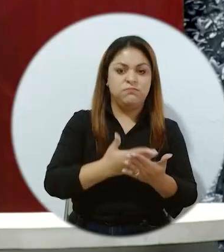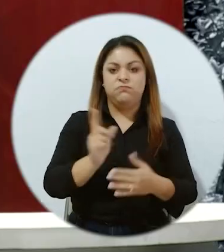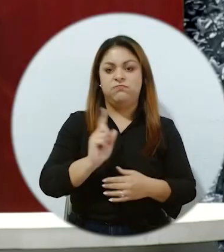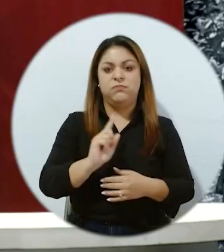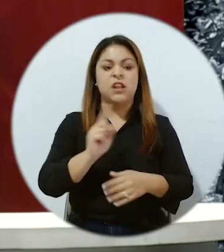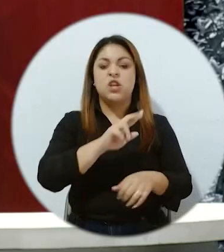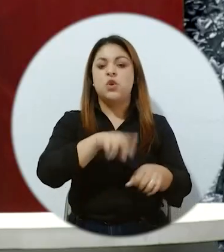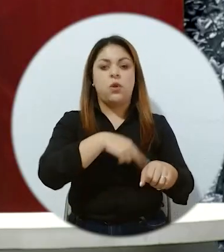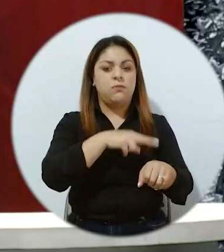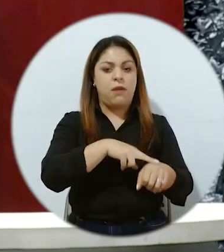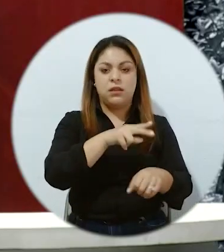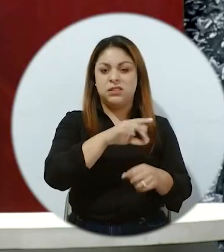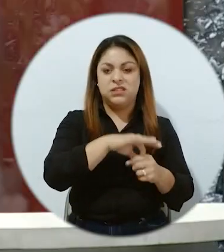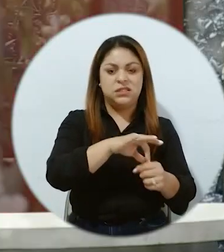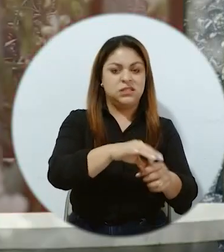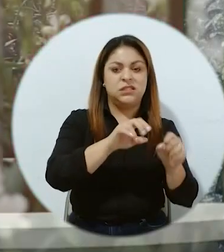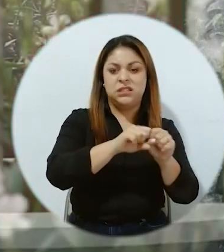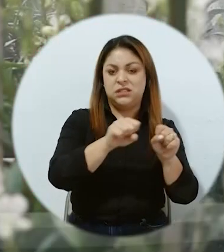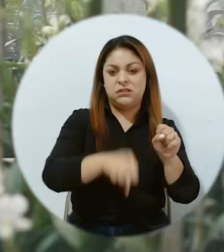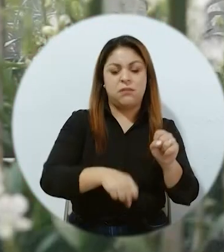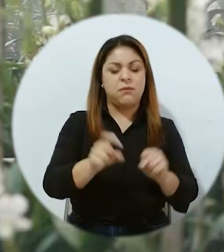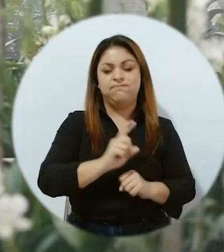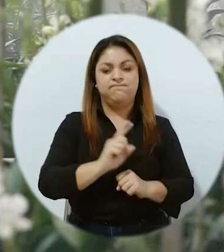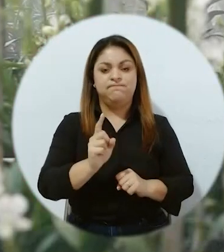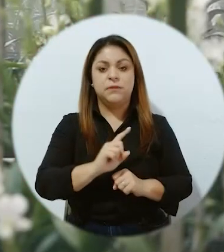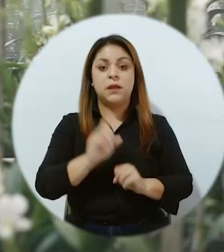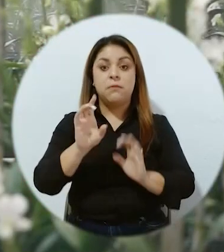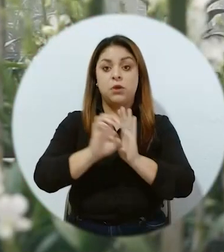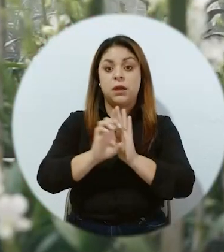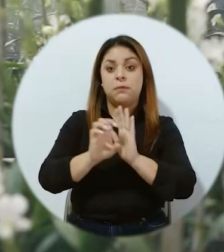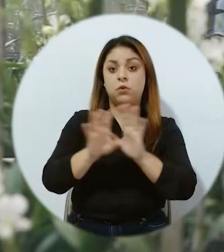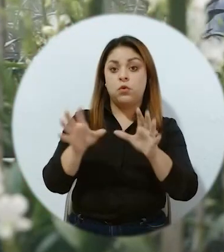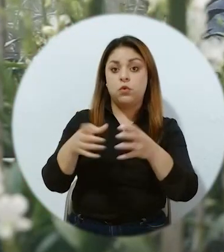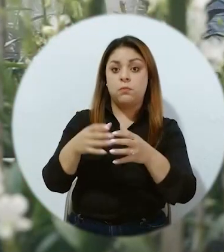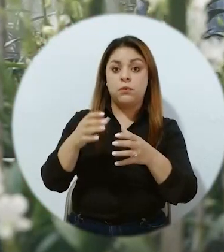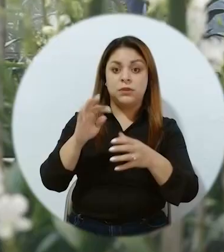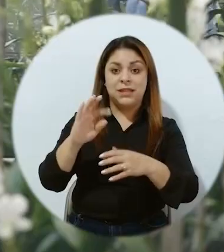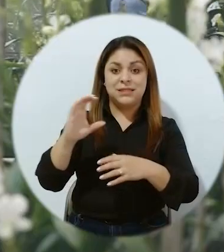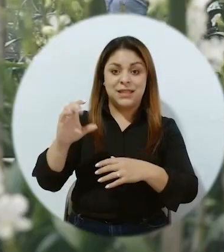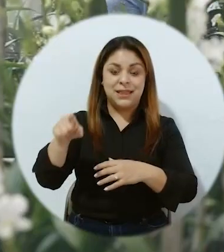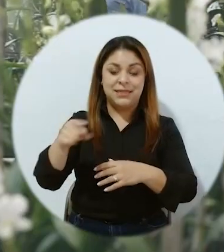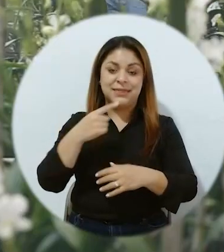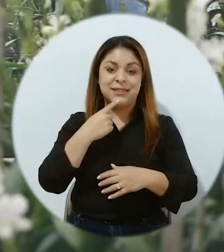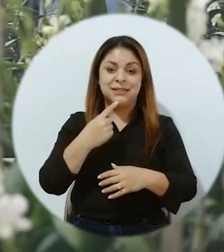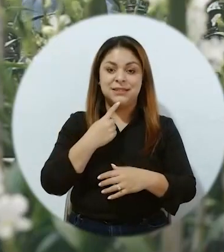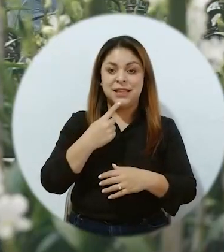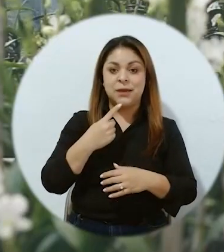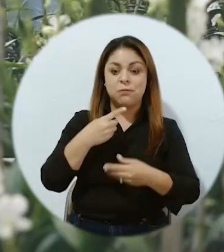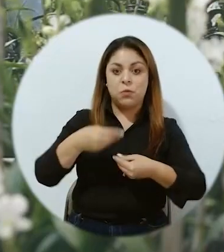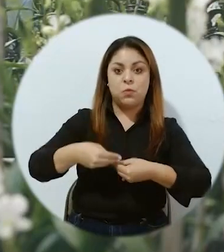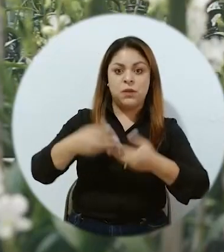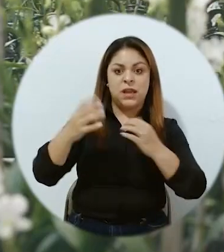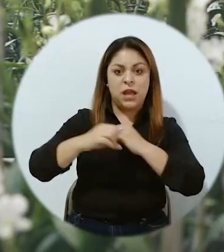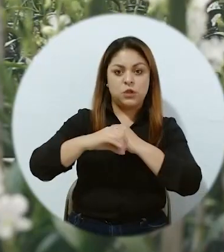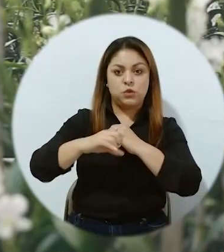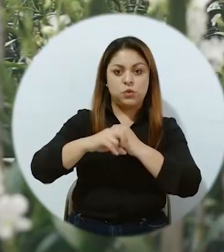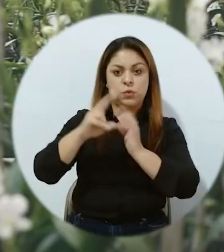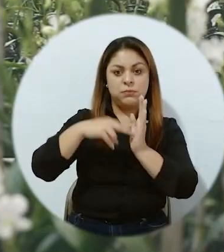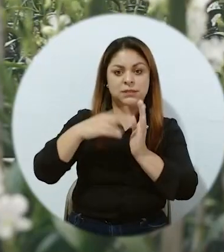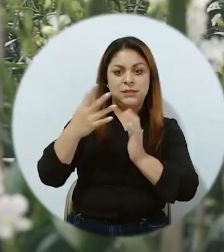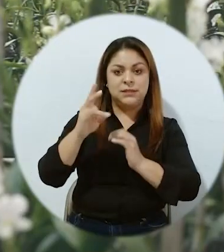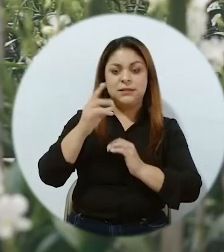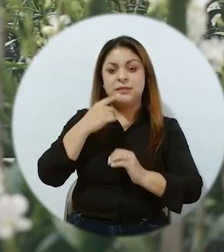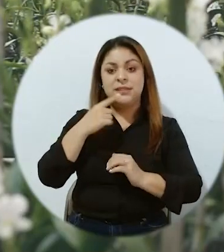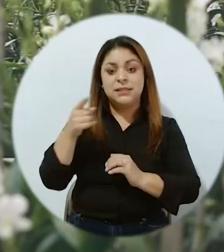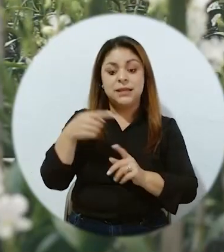a esto, mira, hay datos, por ejemplo, el Grupo ETC en una publicación de 2017 indica que solo la mitad